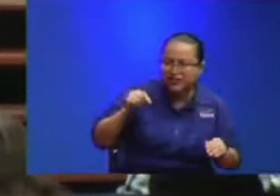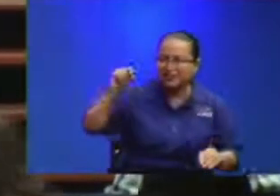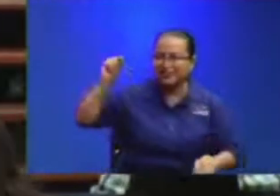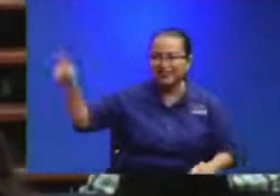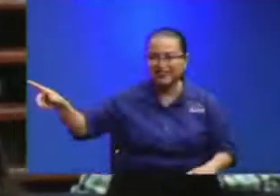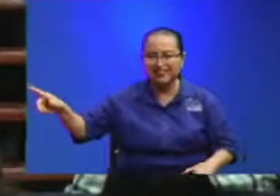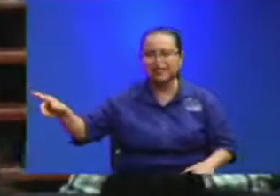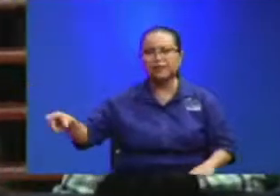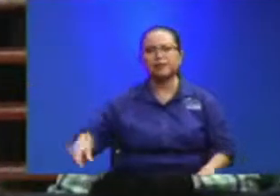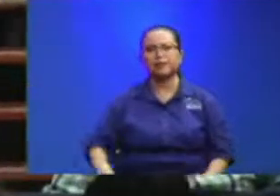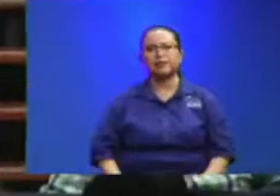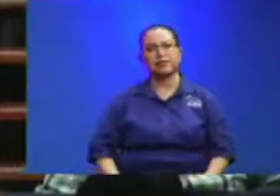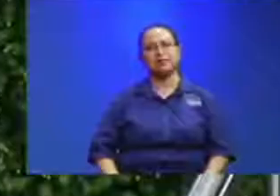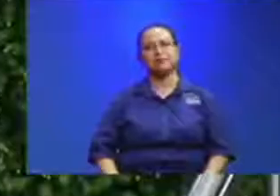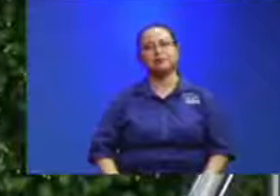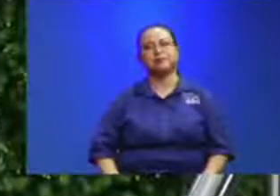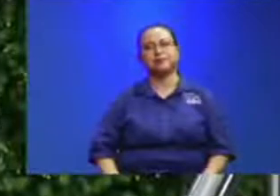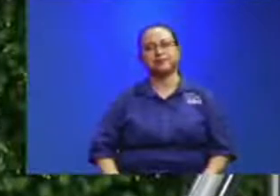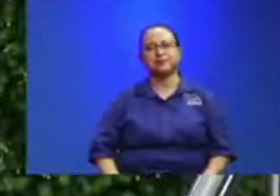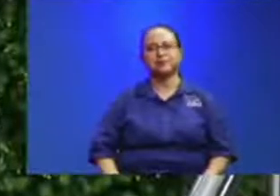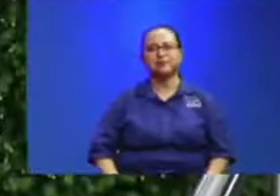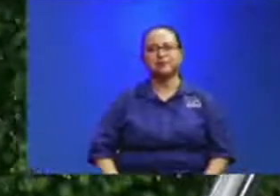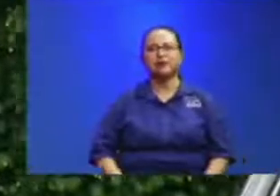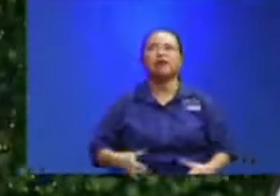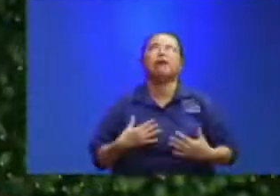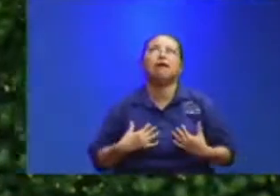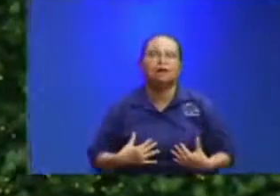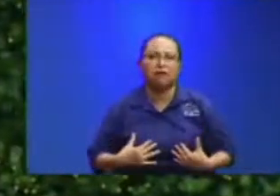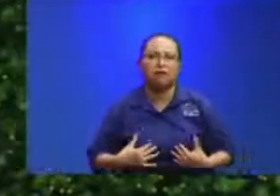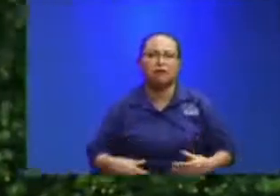usted seguir el abanico de sacada